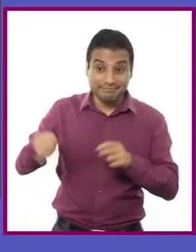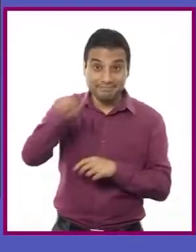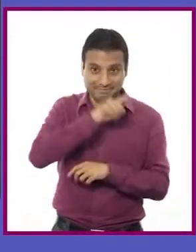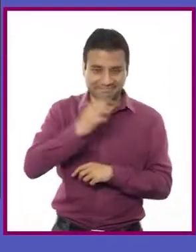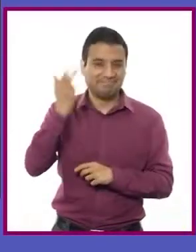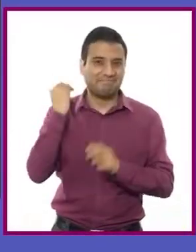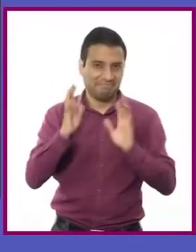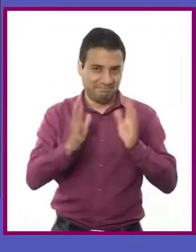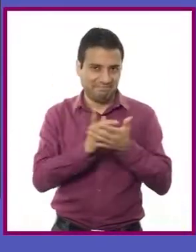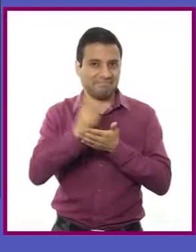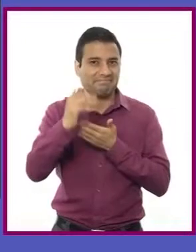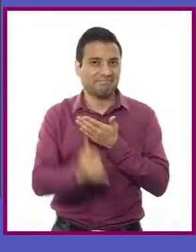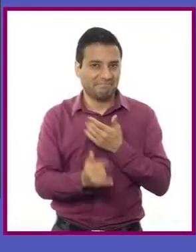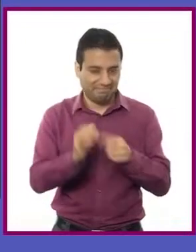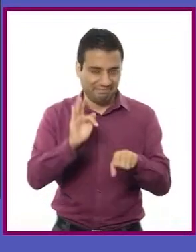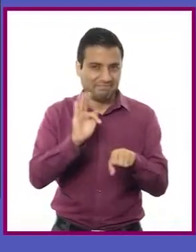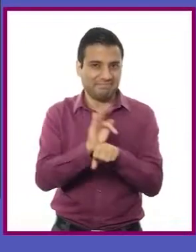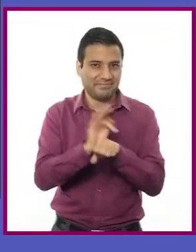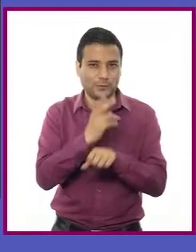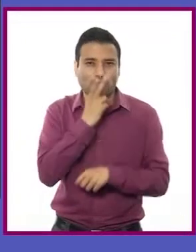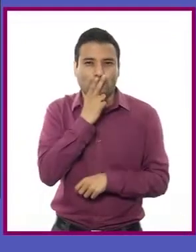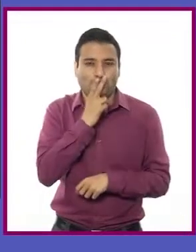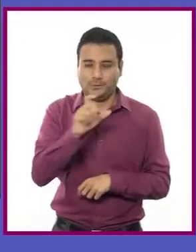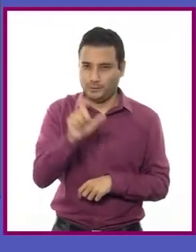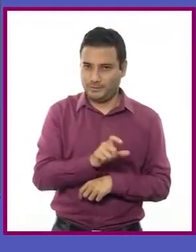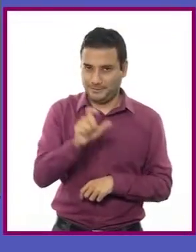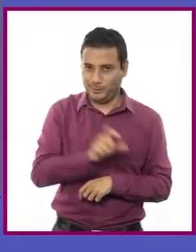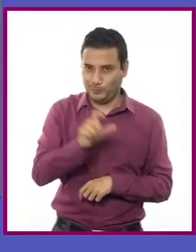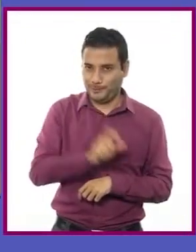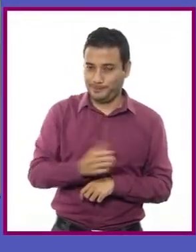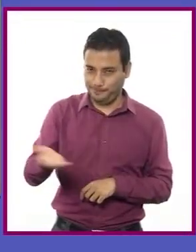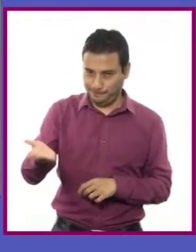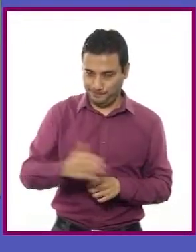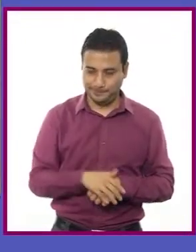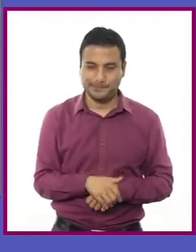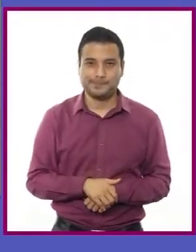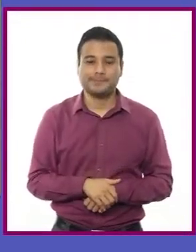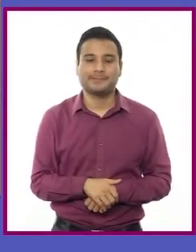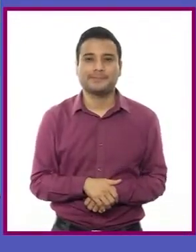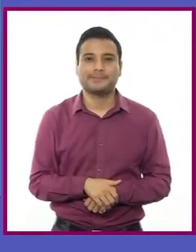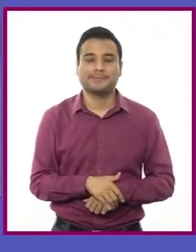un proyecto de protección al patrimonio natural de Xochimilco.